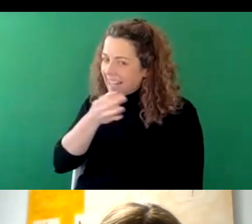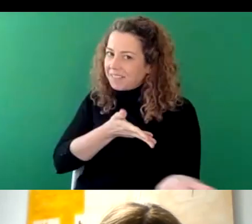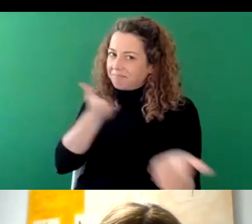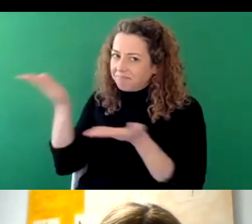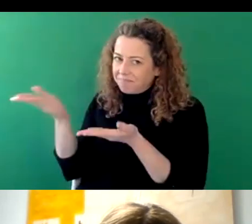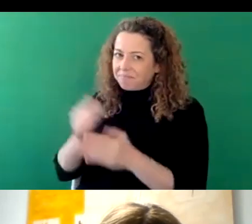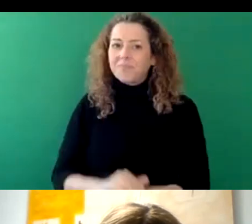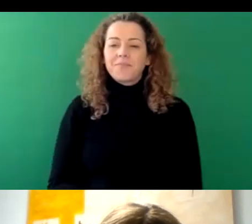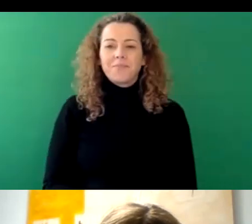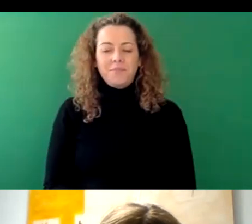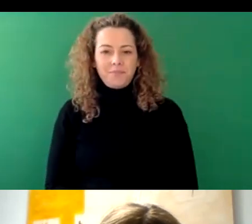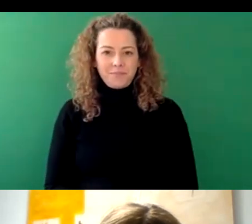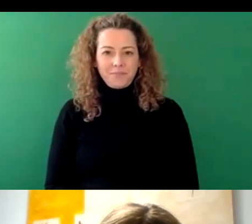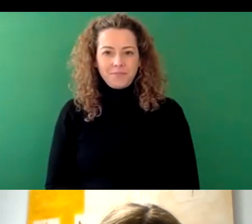palabra.